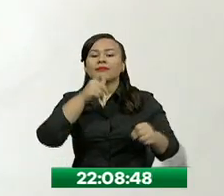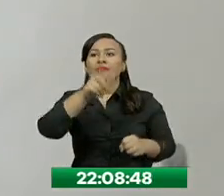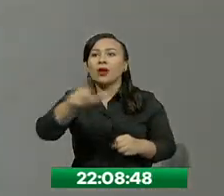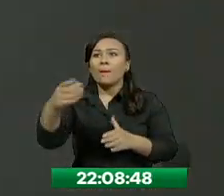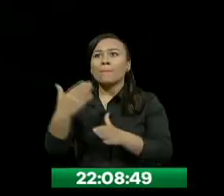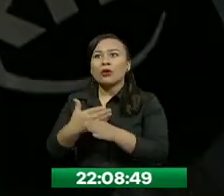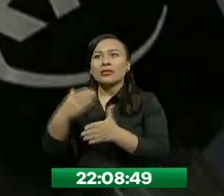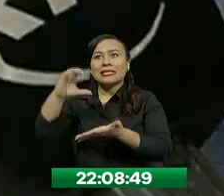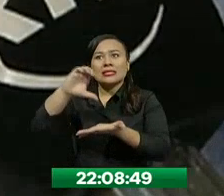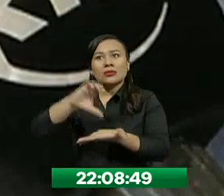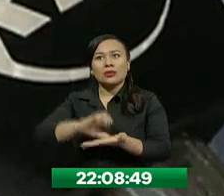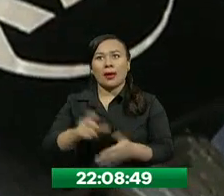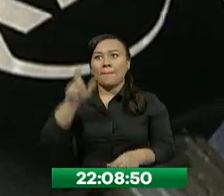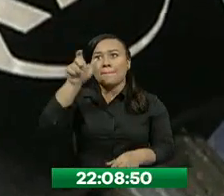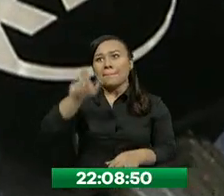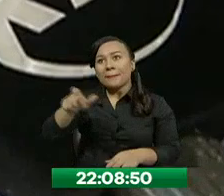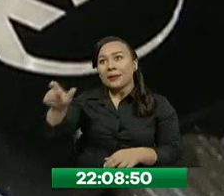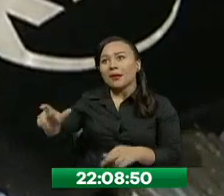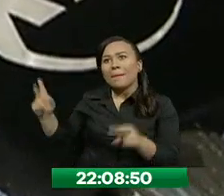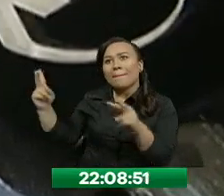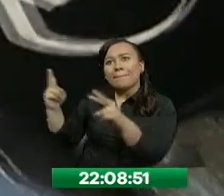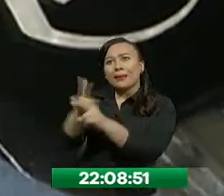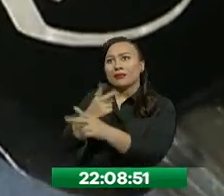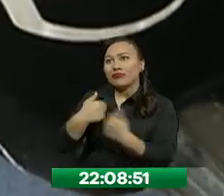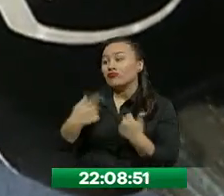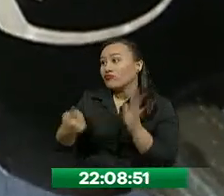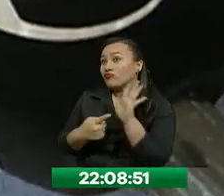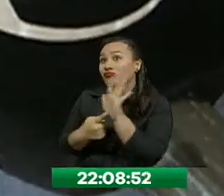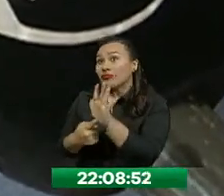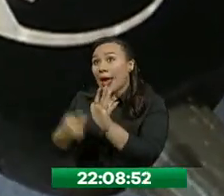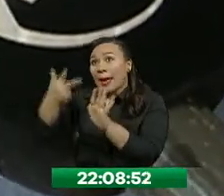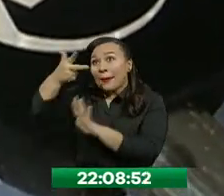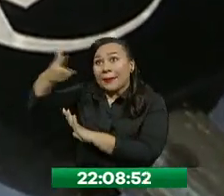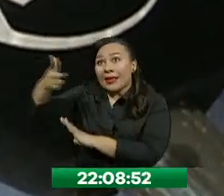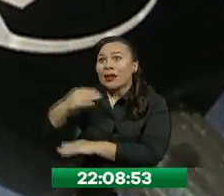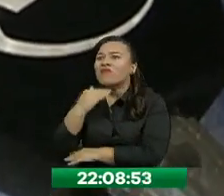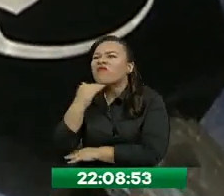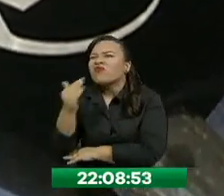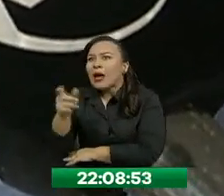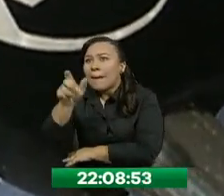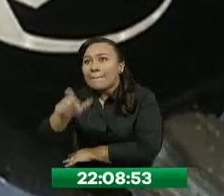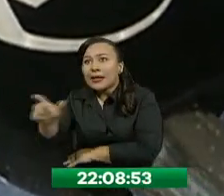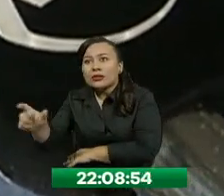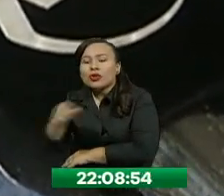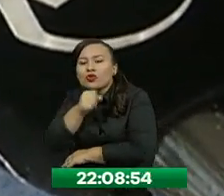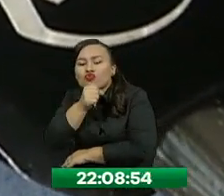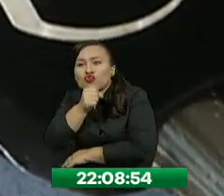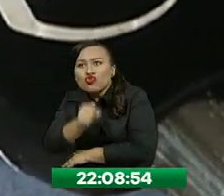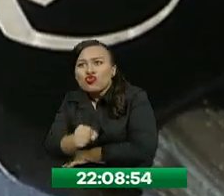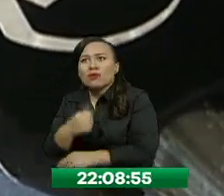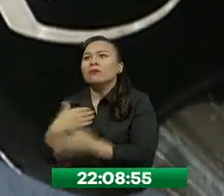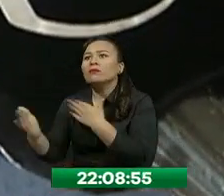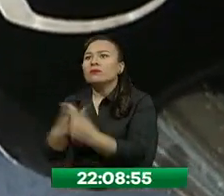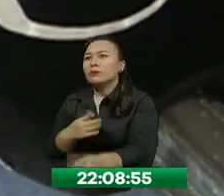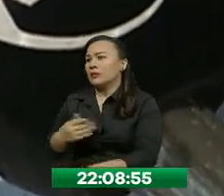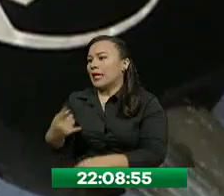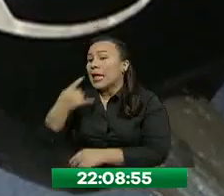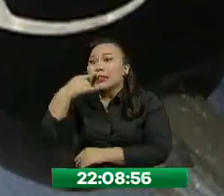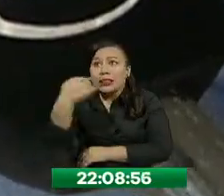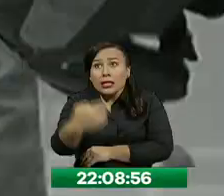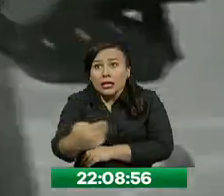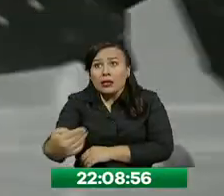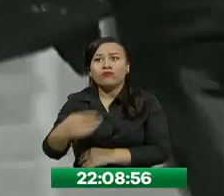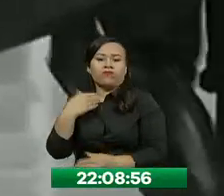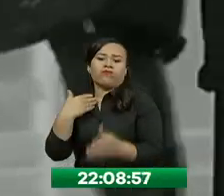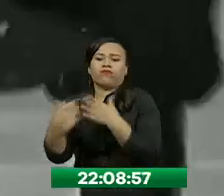ciudad. Son personas peligrosas y queda demostrado en los videos que no les importó que hayan personas de la tercera edad, hayan niños menores de